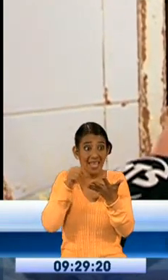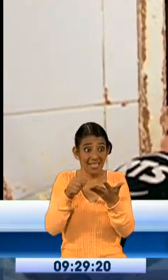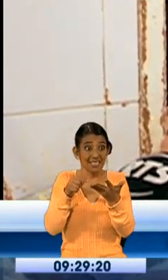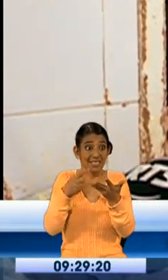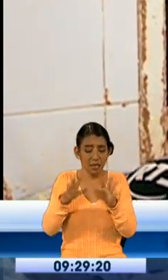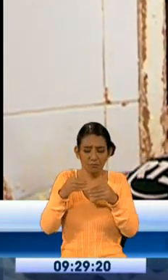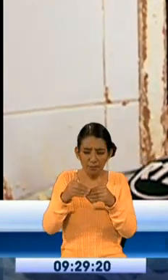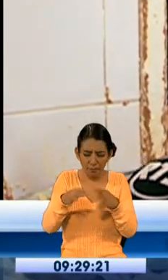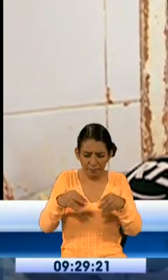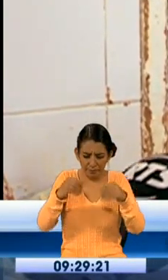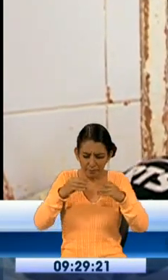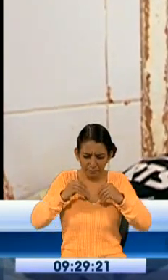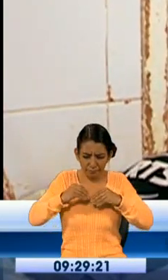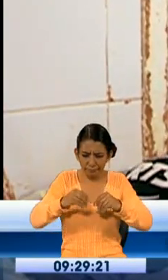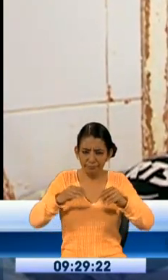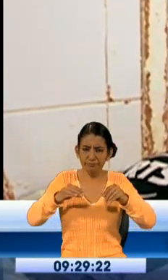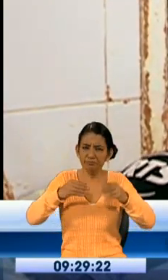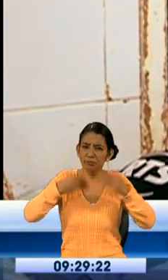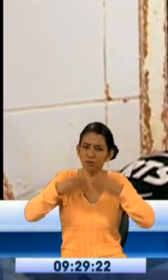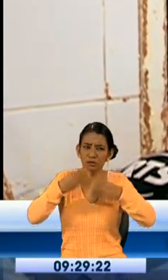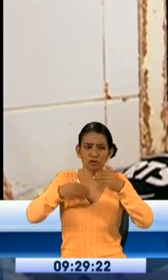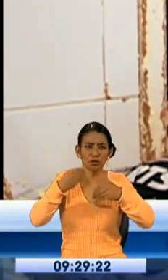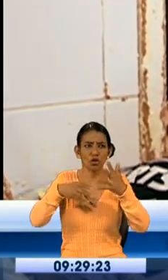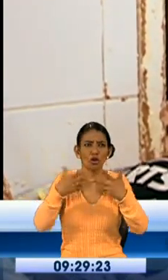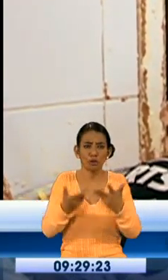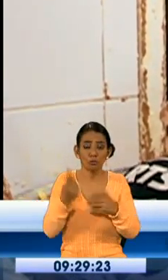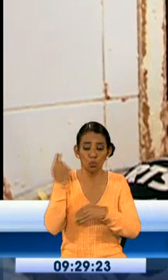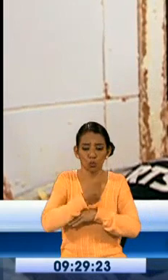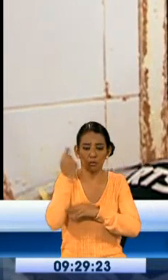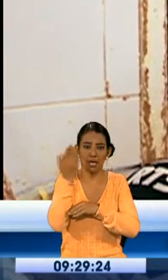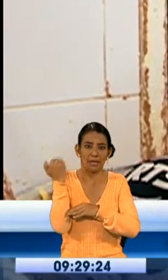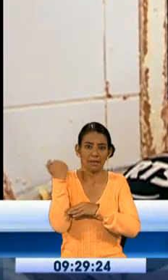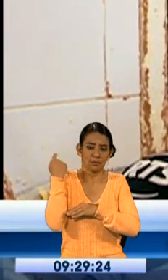este proceso hacemos el día anterior porque